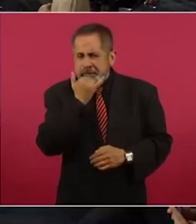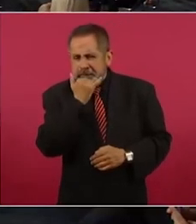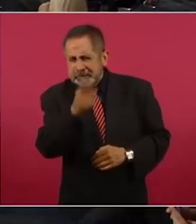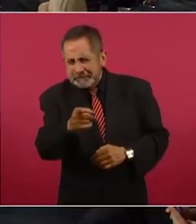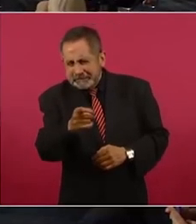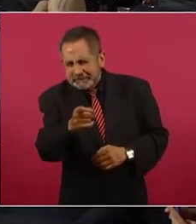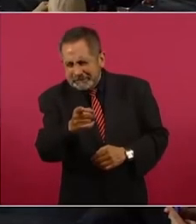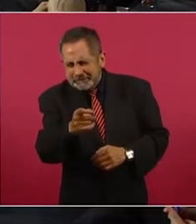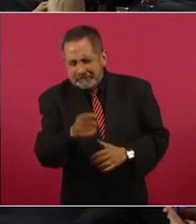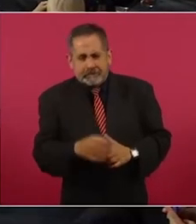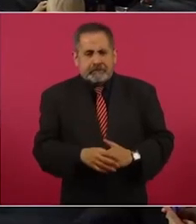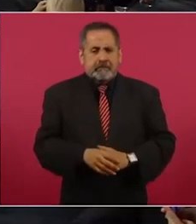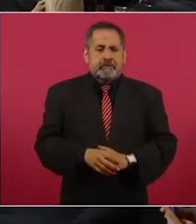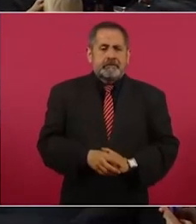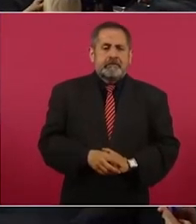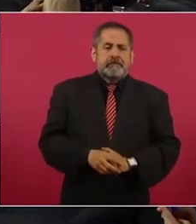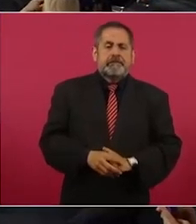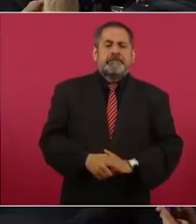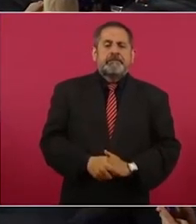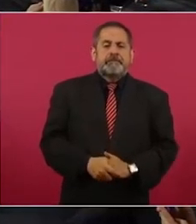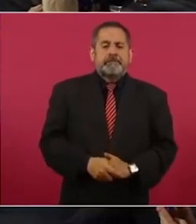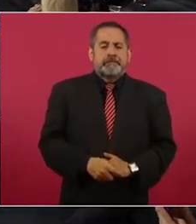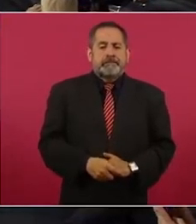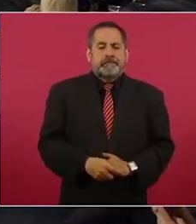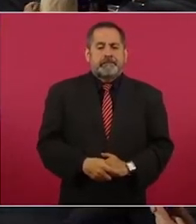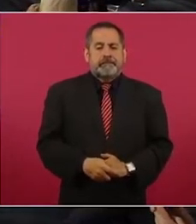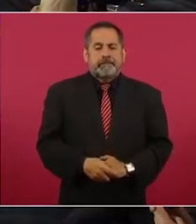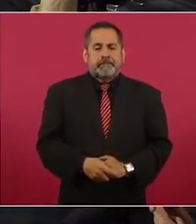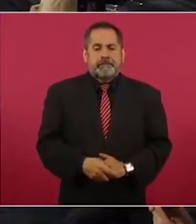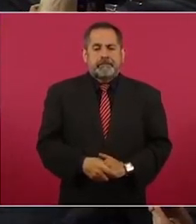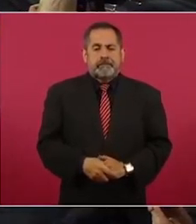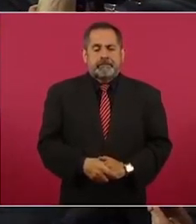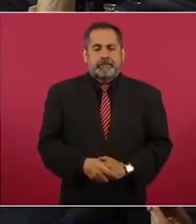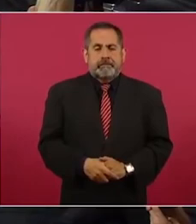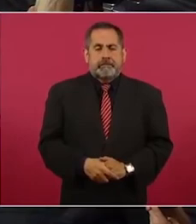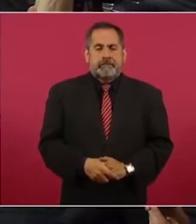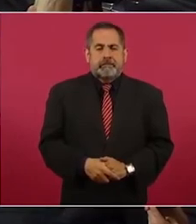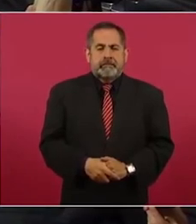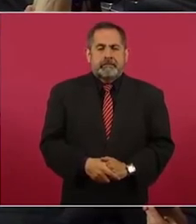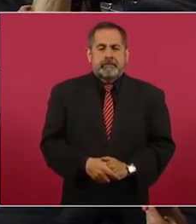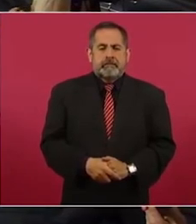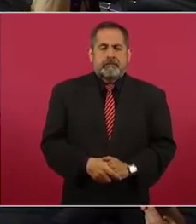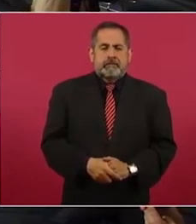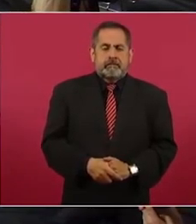Zedillo. Un decreto de Zedillo. Sí, pero